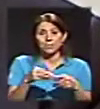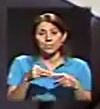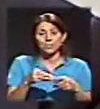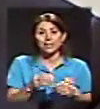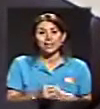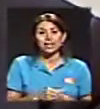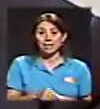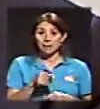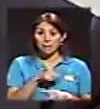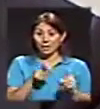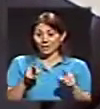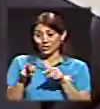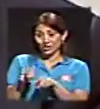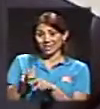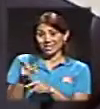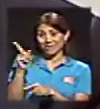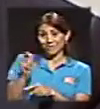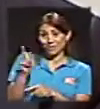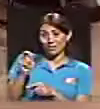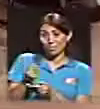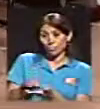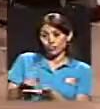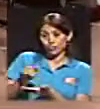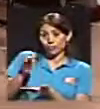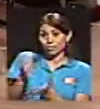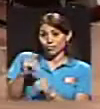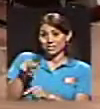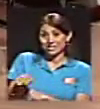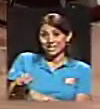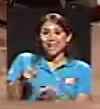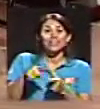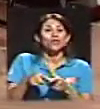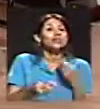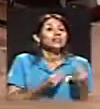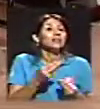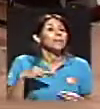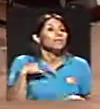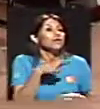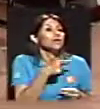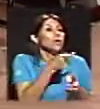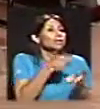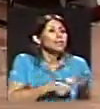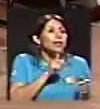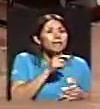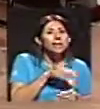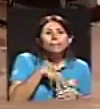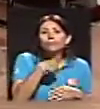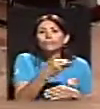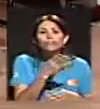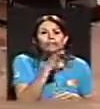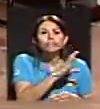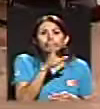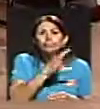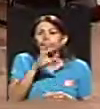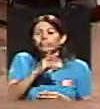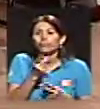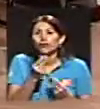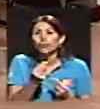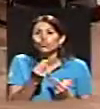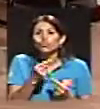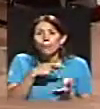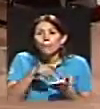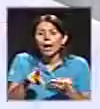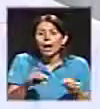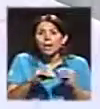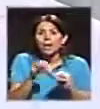si estos recursos no existieran, el Ministerio de Hacienda tendría que salir a buscar recursos, pagar mayores tasas de interés, y eso tiene